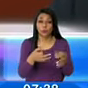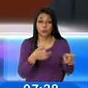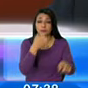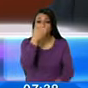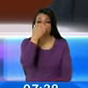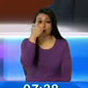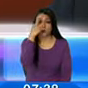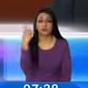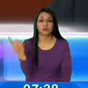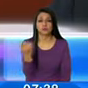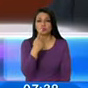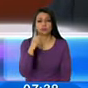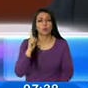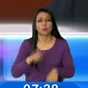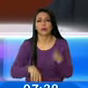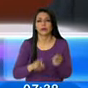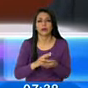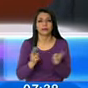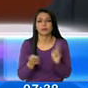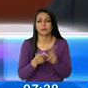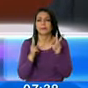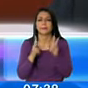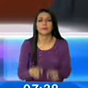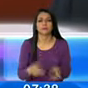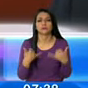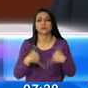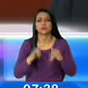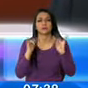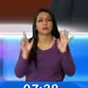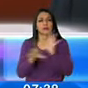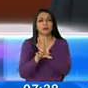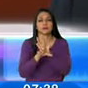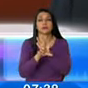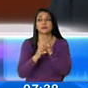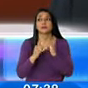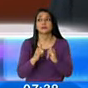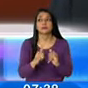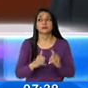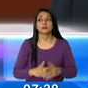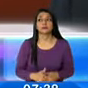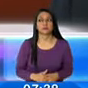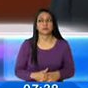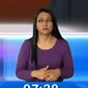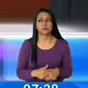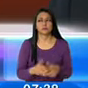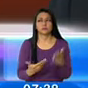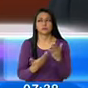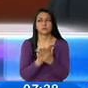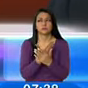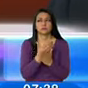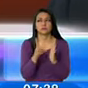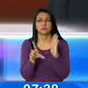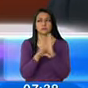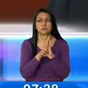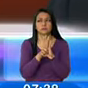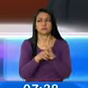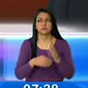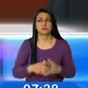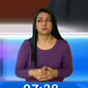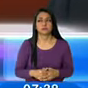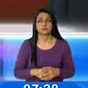Domingo, nosotros no podemos reformar la ordenanza vigente y por tanto no podemos hacer una nueva ordenanza con la cual podemos recortar,